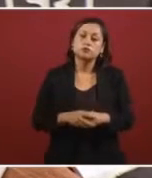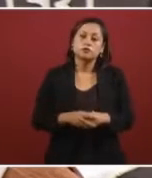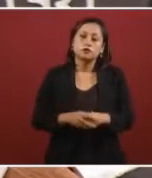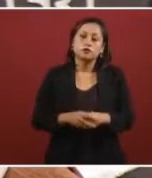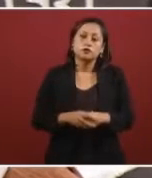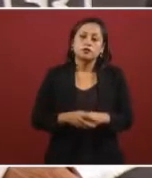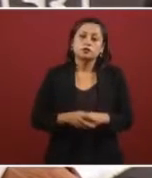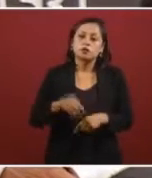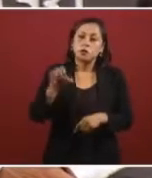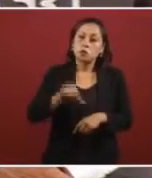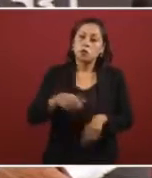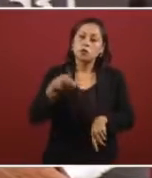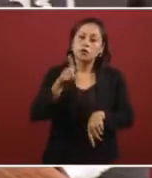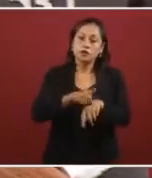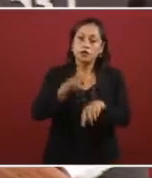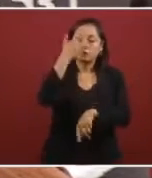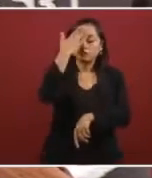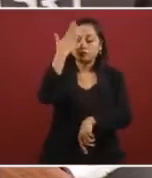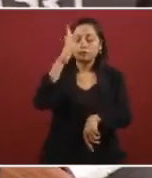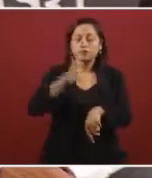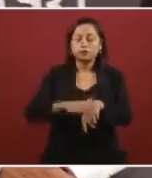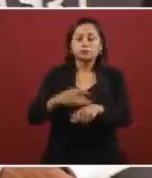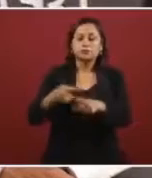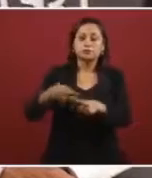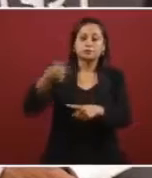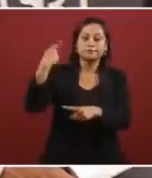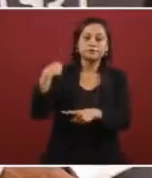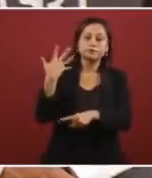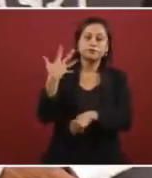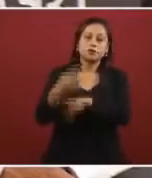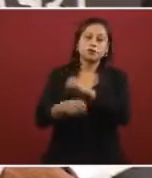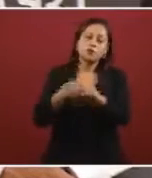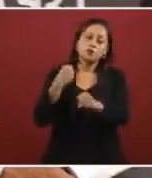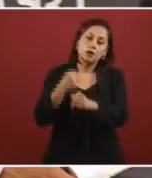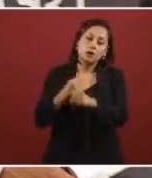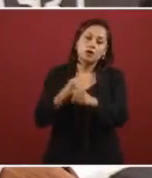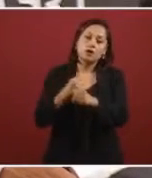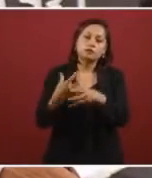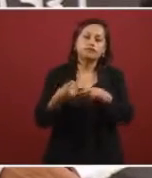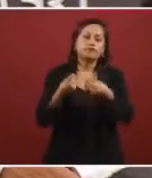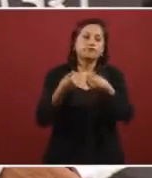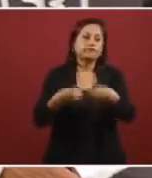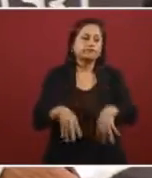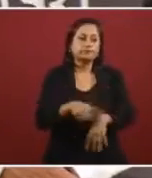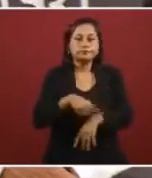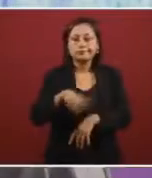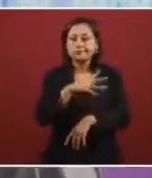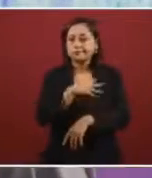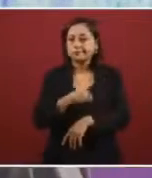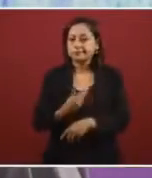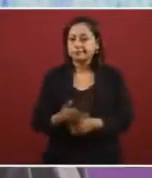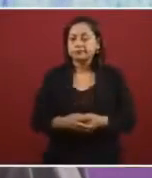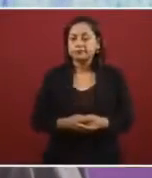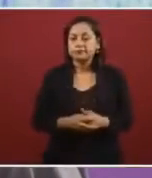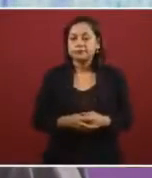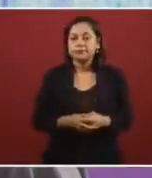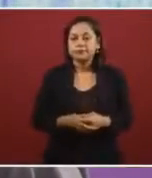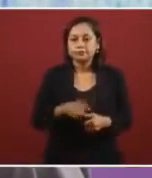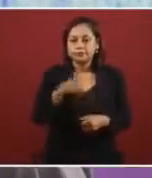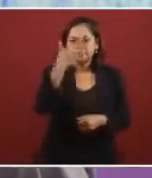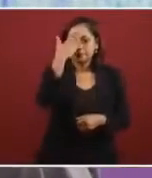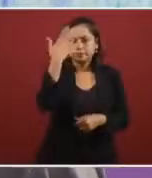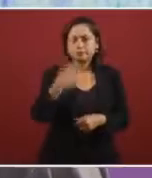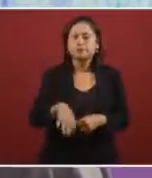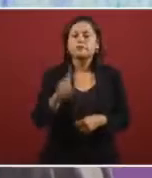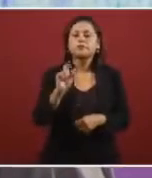and it's marca la a historia de day este that país y marks a the 5 años de la history desaparición of de this sus hijos. country, and 5 Como years ustedes since your saben, children have been el missing. 26